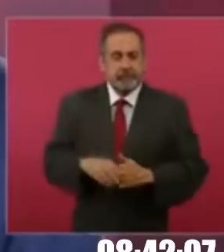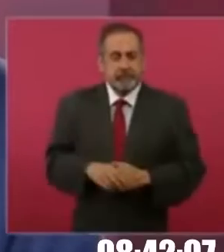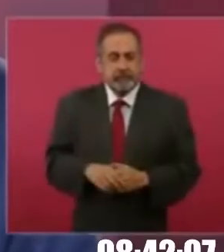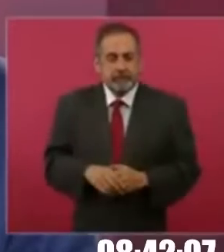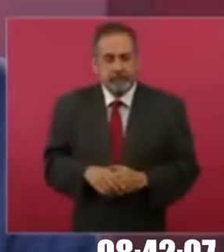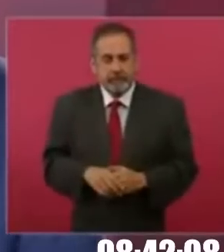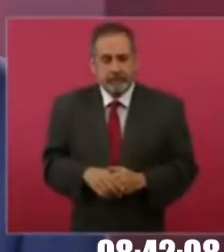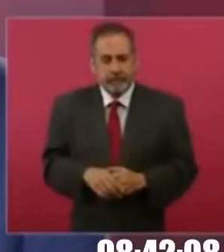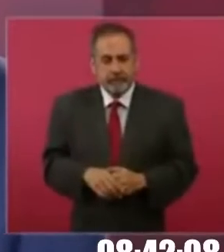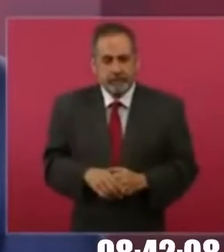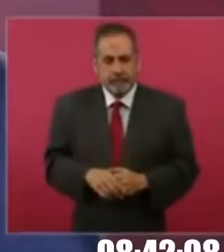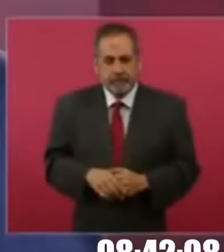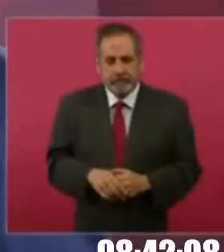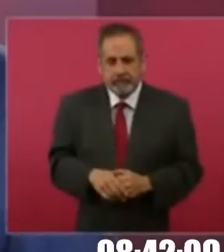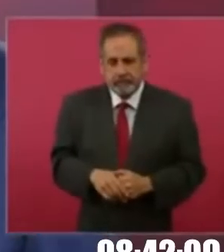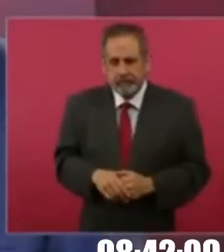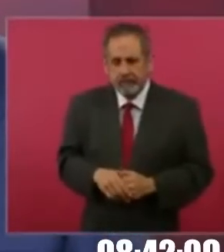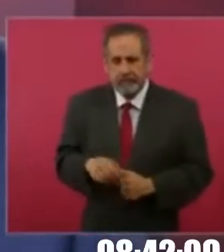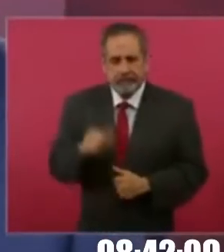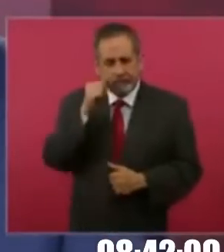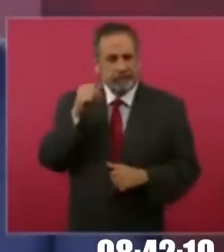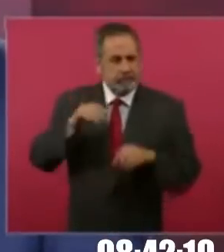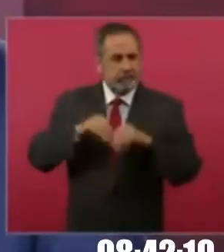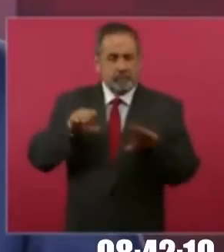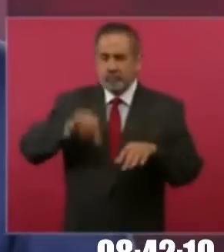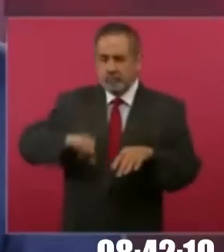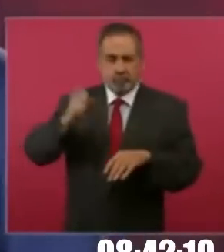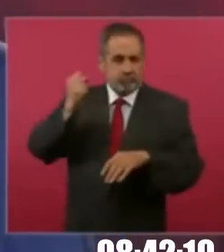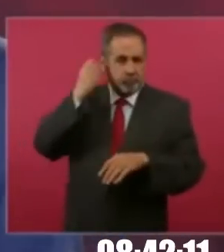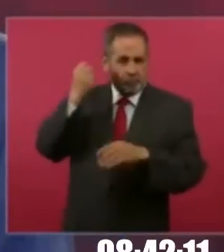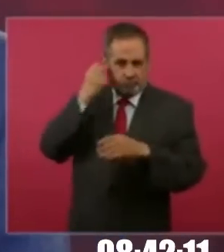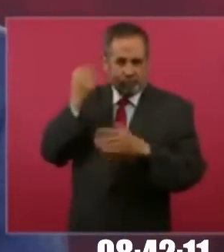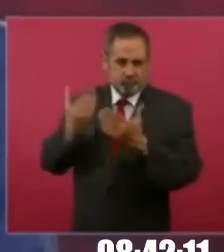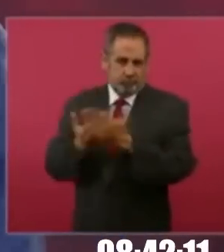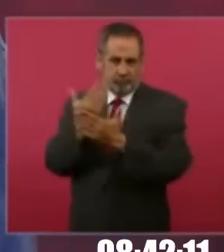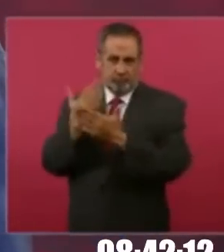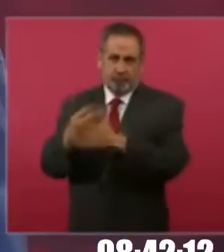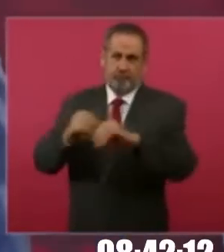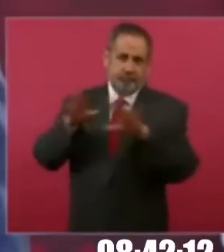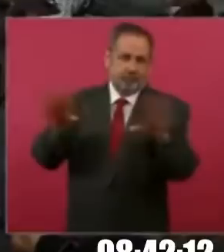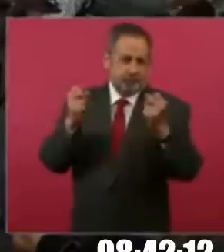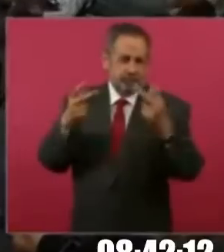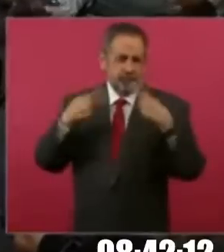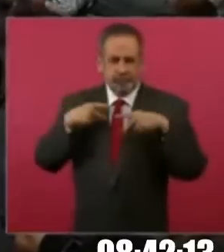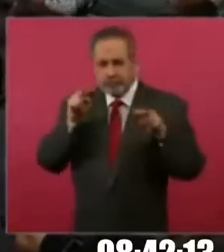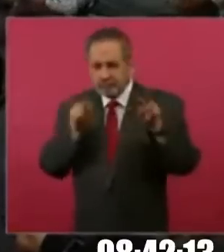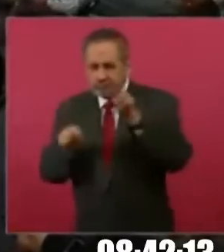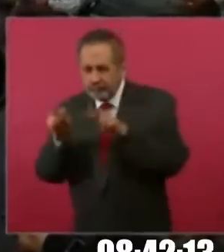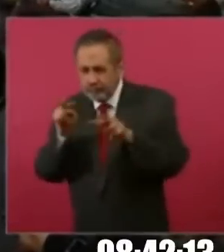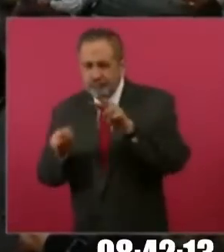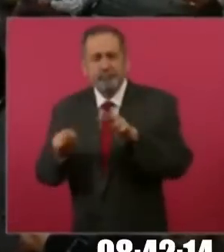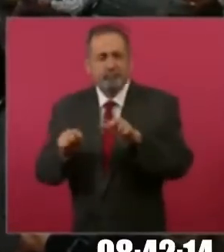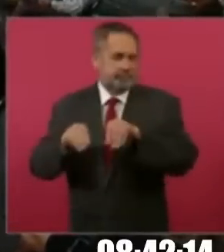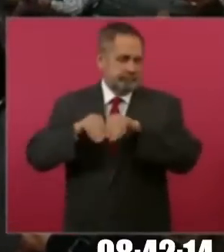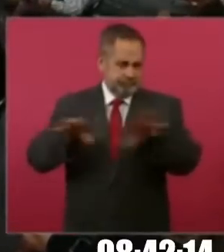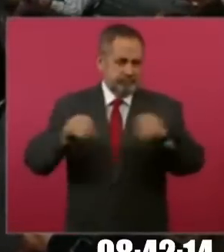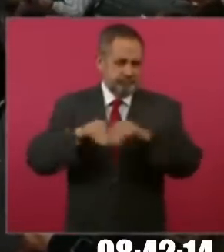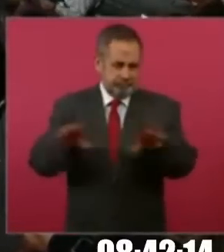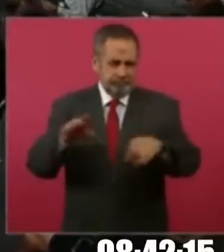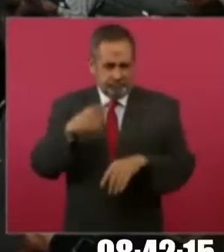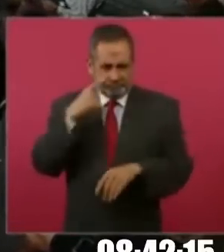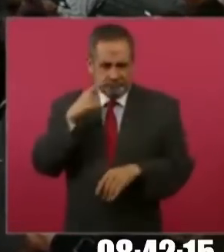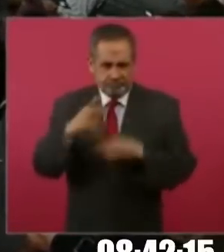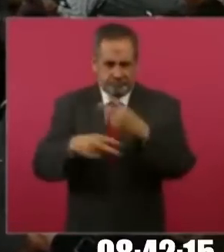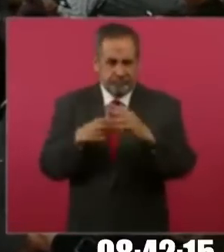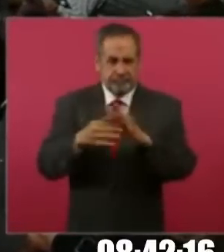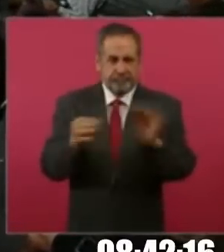es porque esta conferencia la de mucha gente Y si